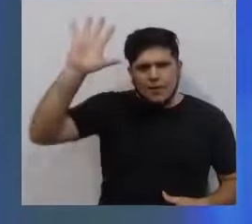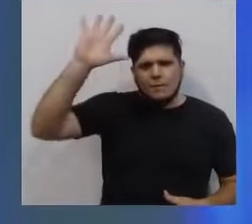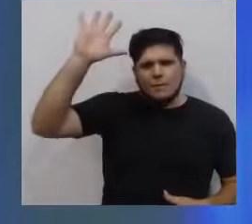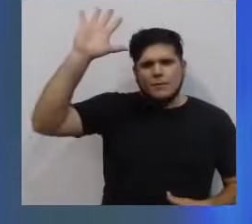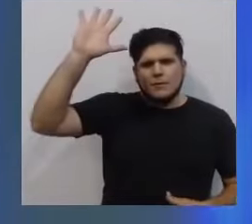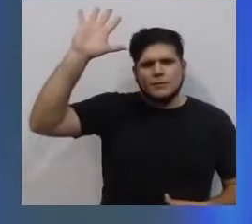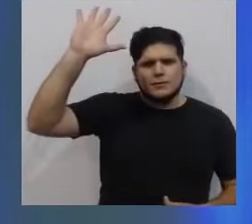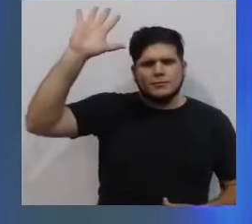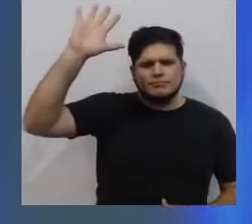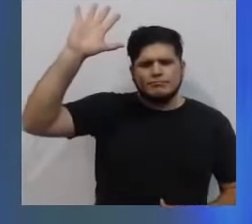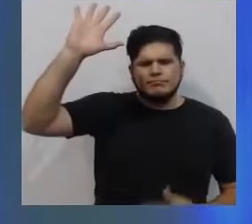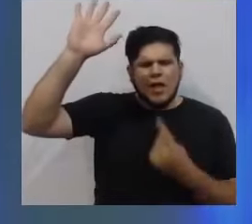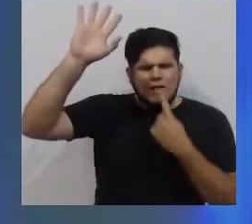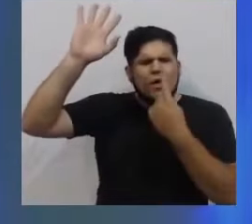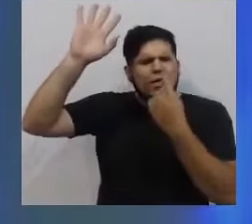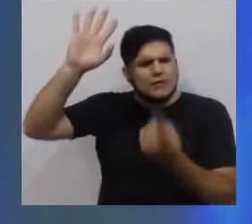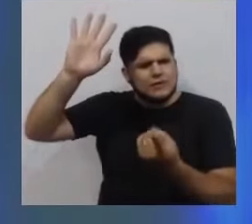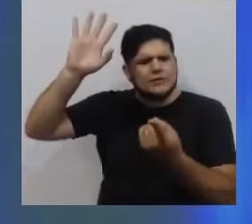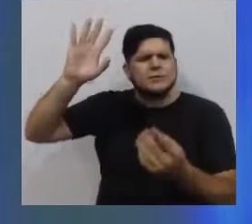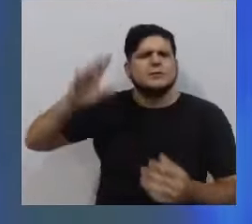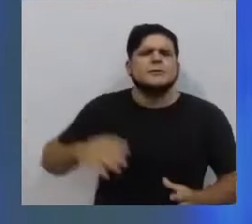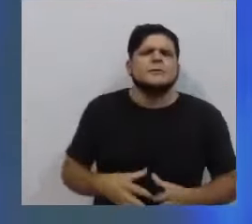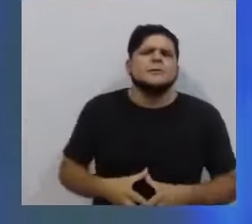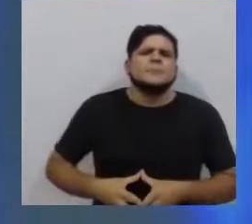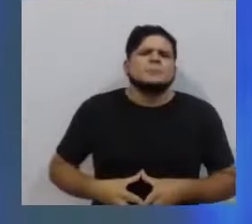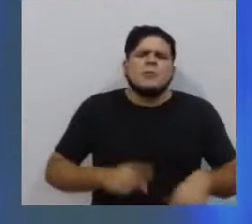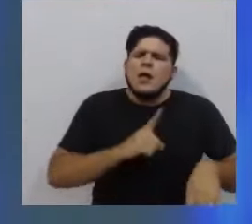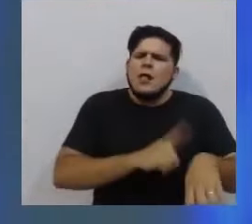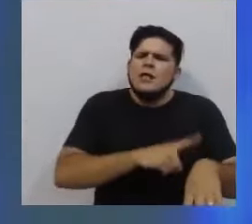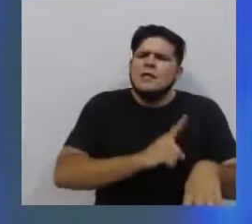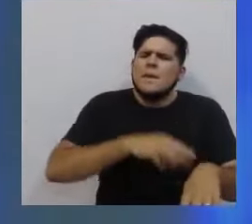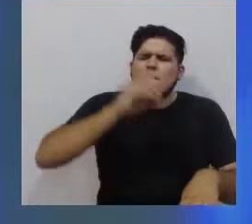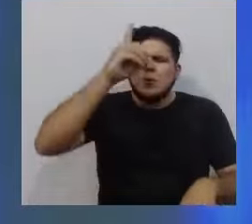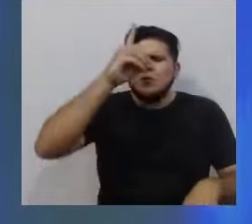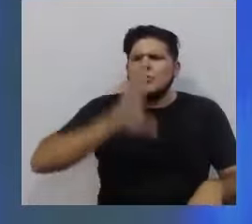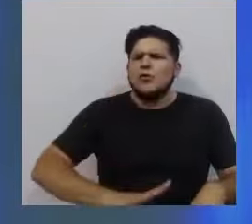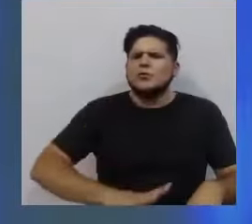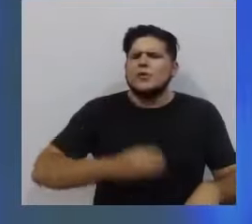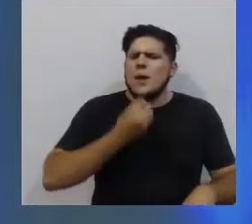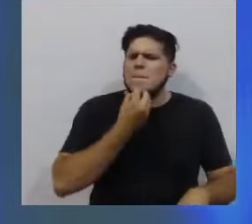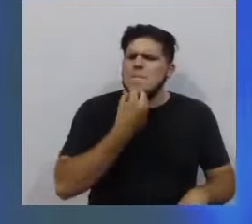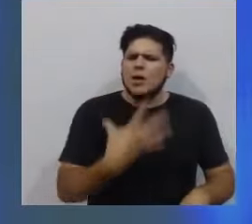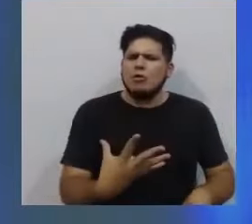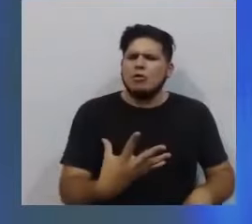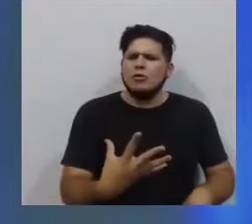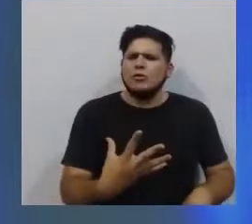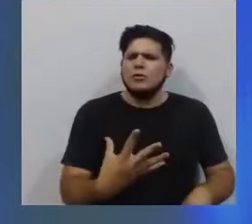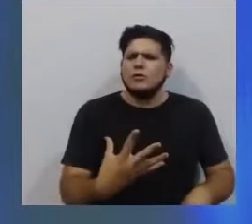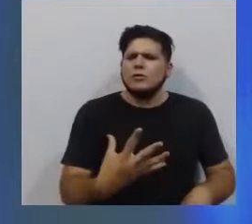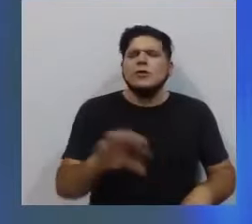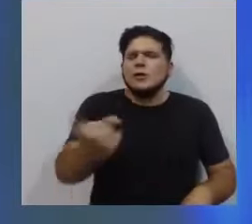después de él es mucho mejor que mi ahora llame